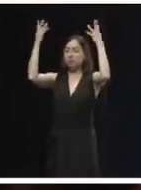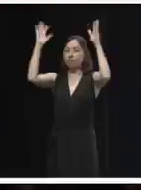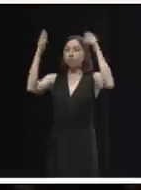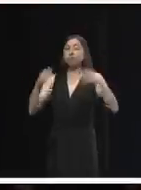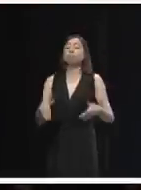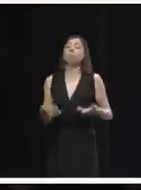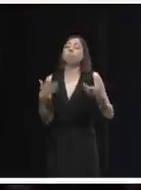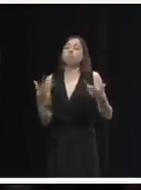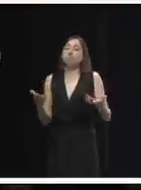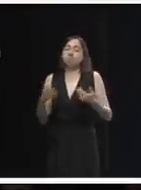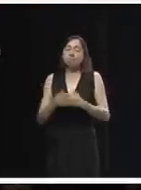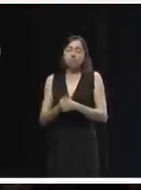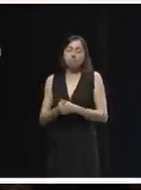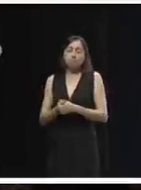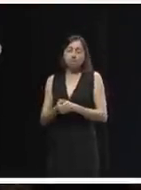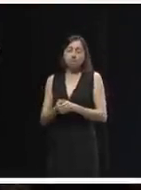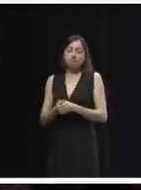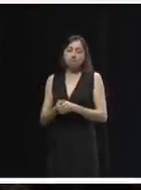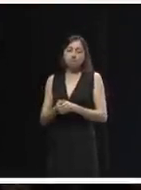Así que